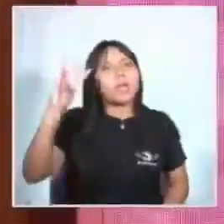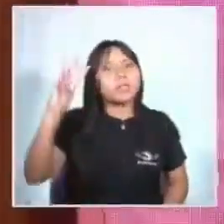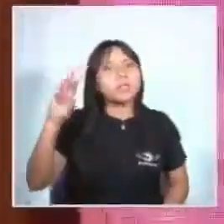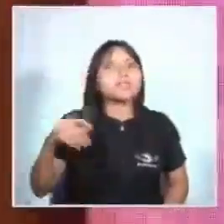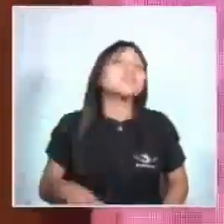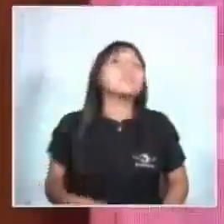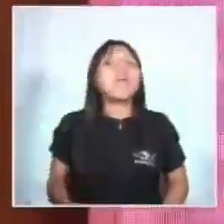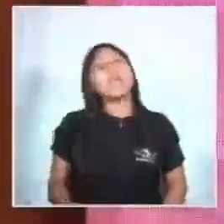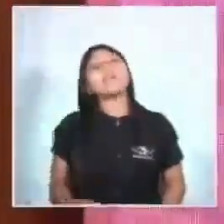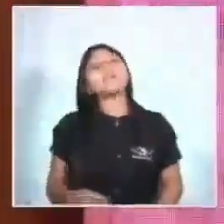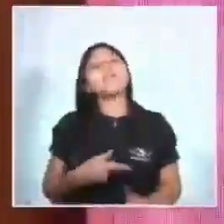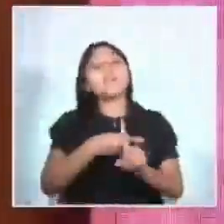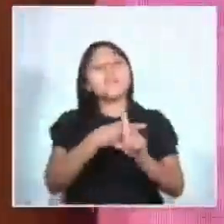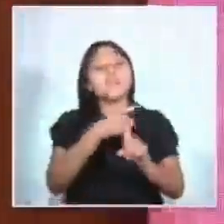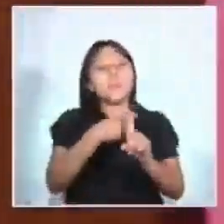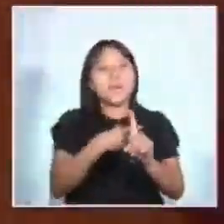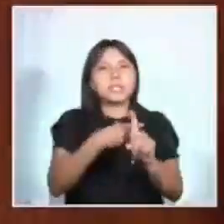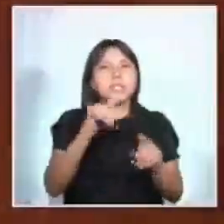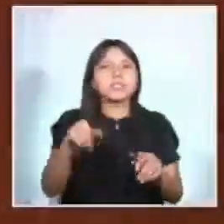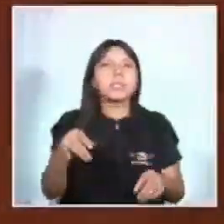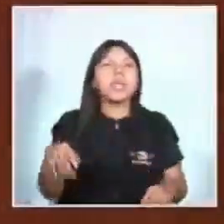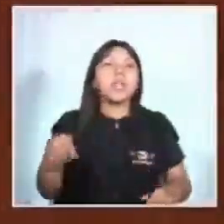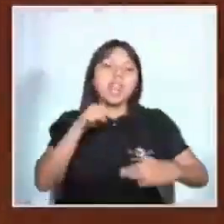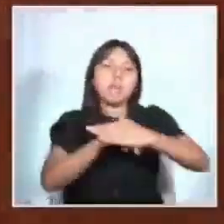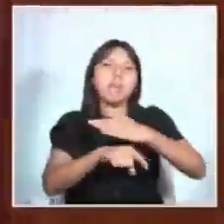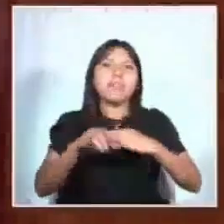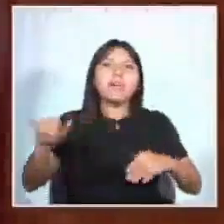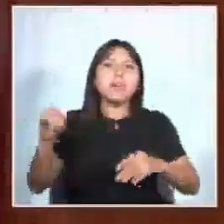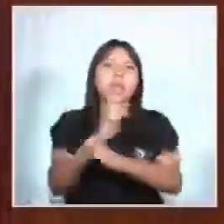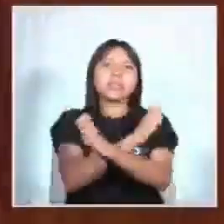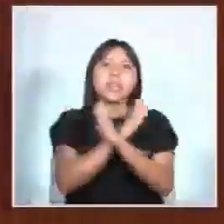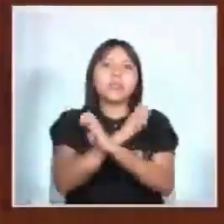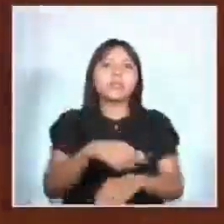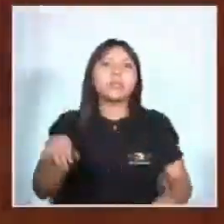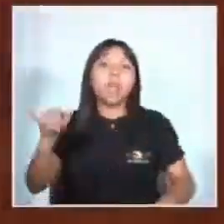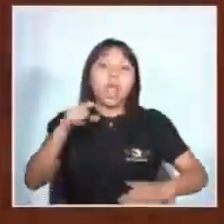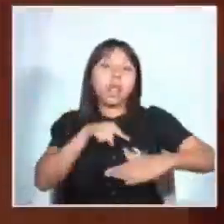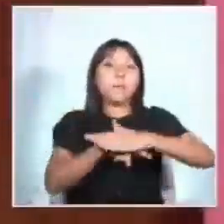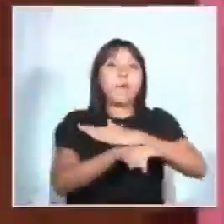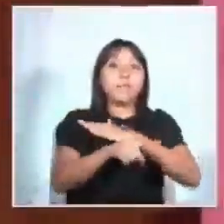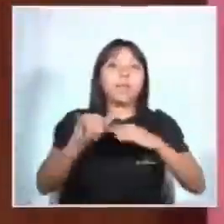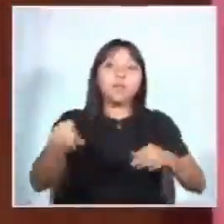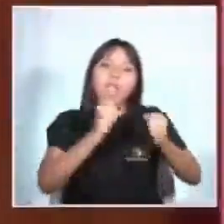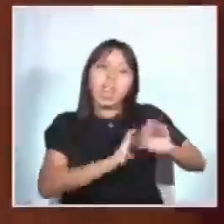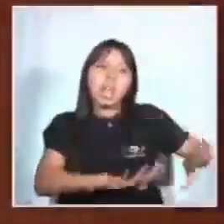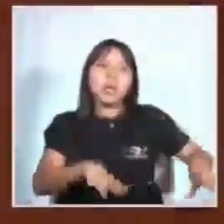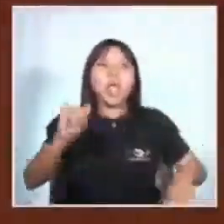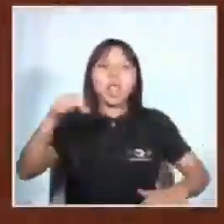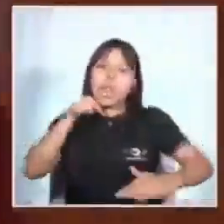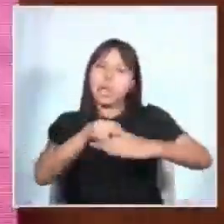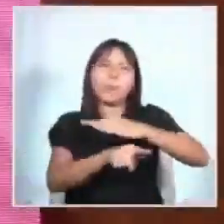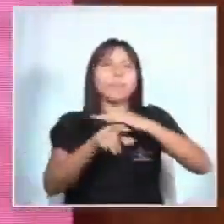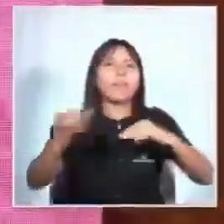le mataron la esclavitud, le mataron la orfandad, le mataron el abandono, le mataron